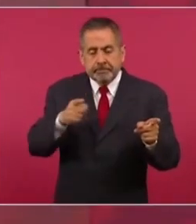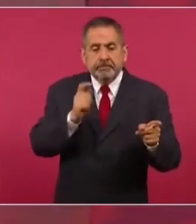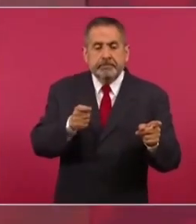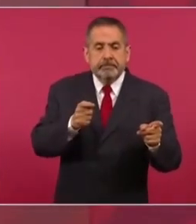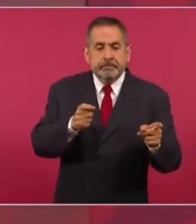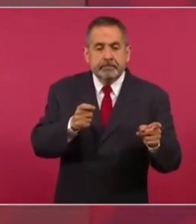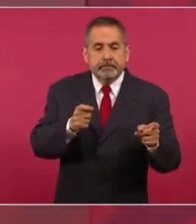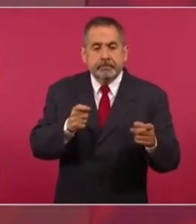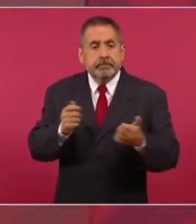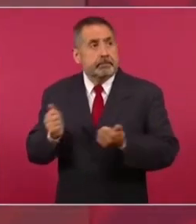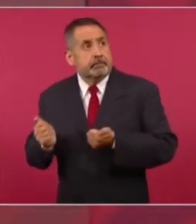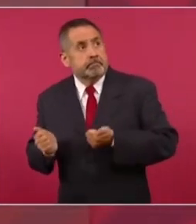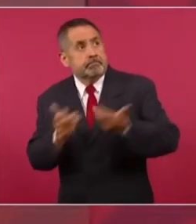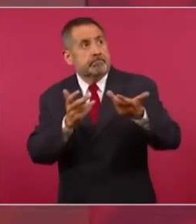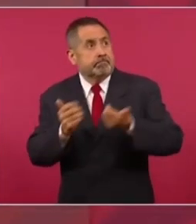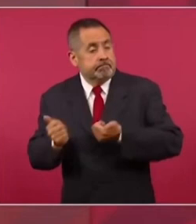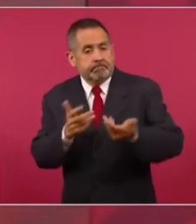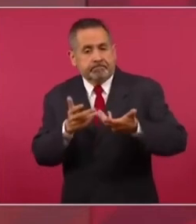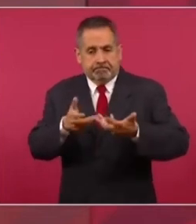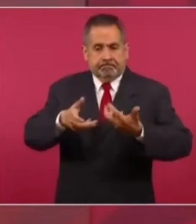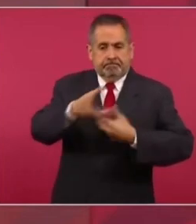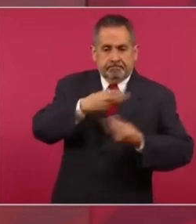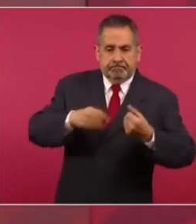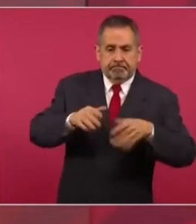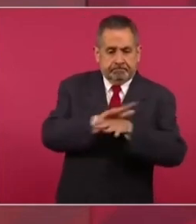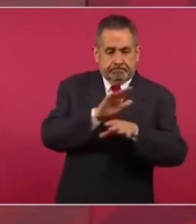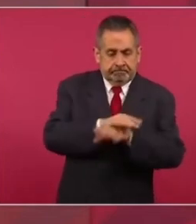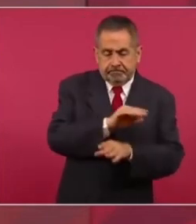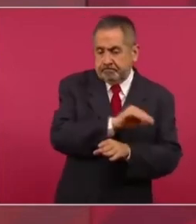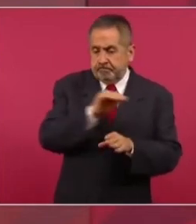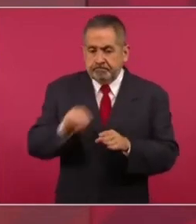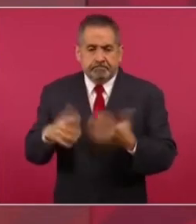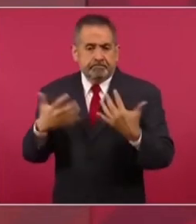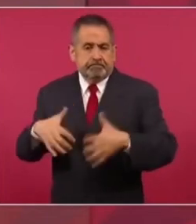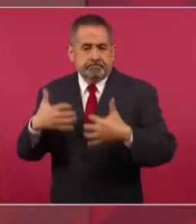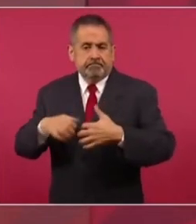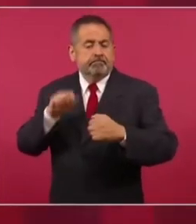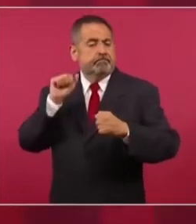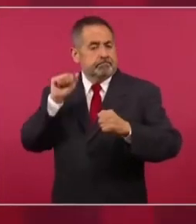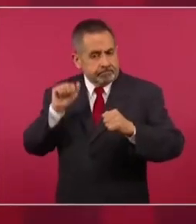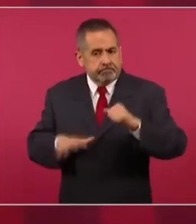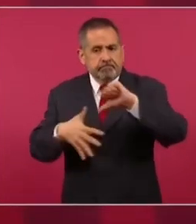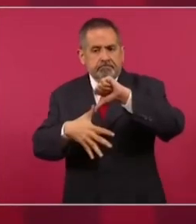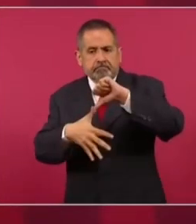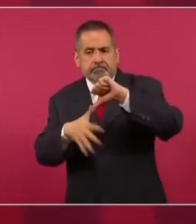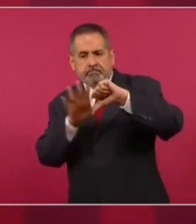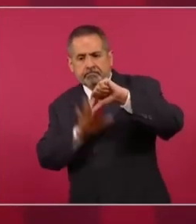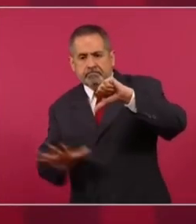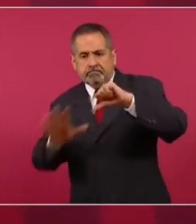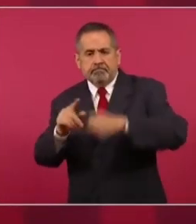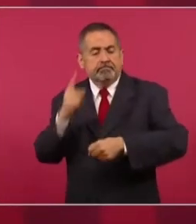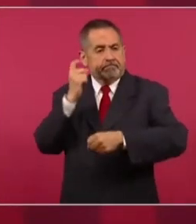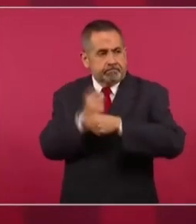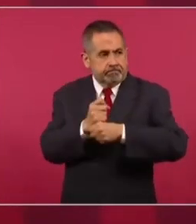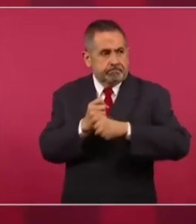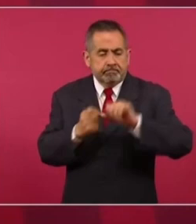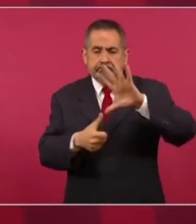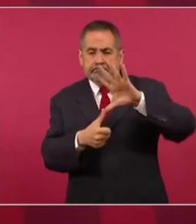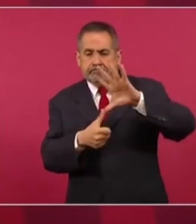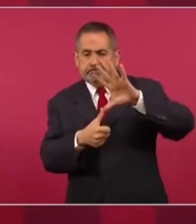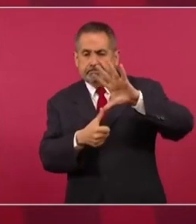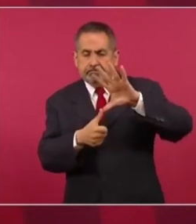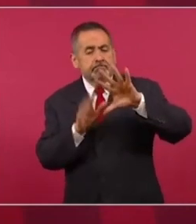sustituir importaciones y producir en América, primero en América del